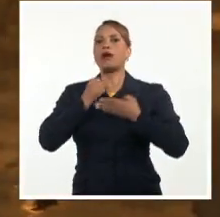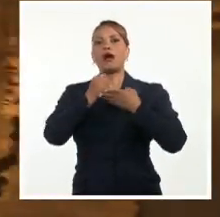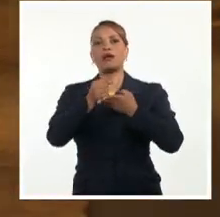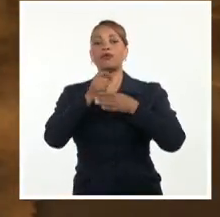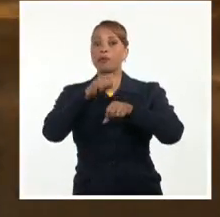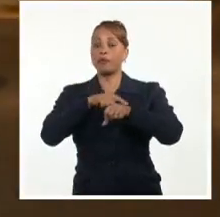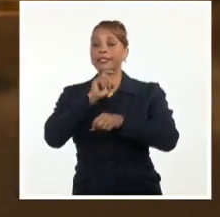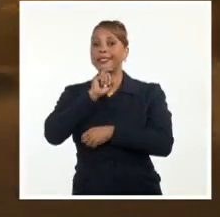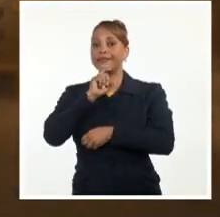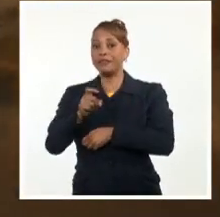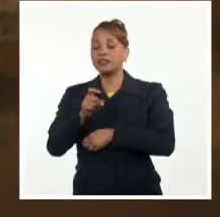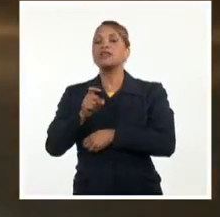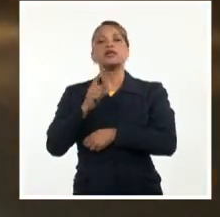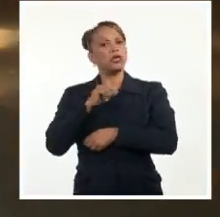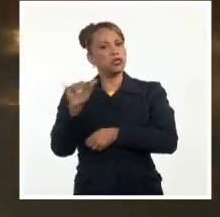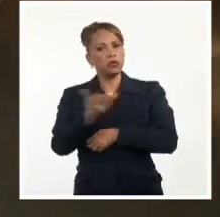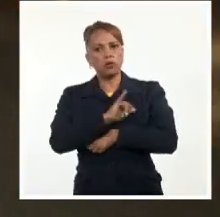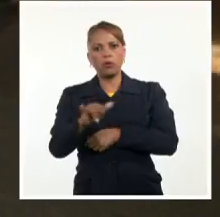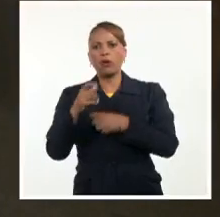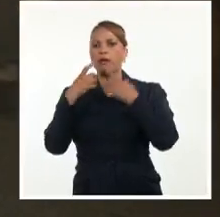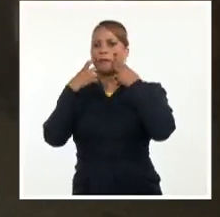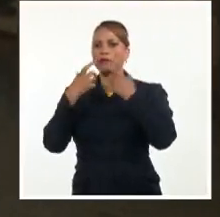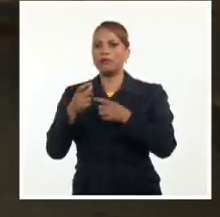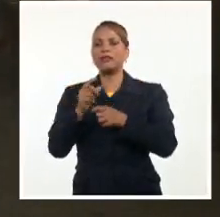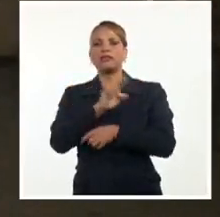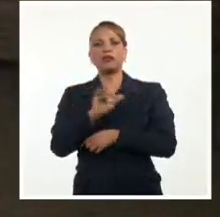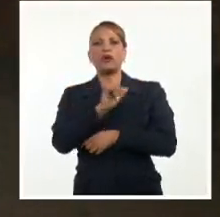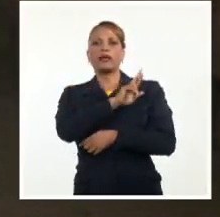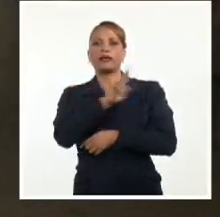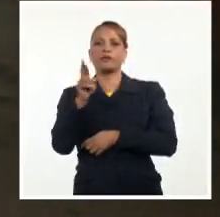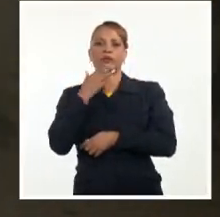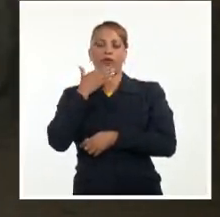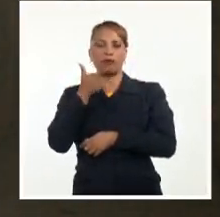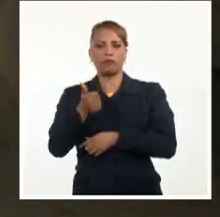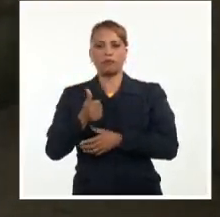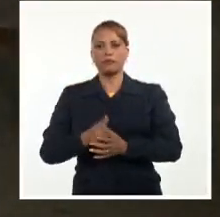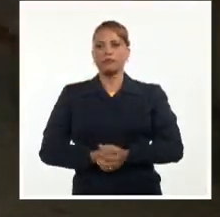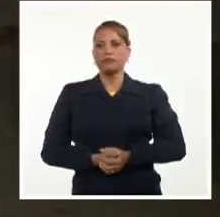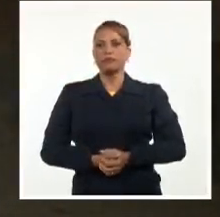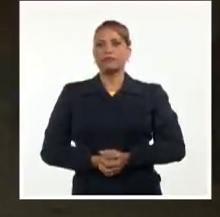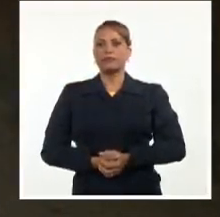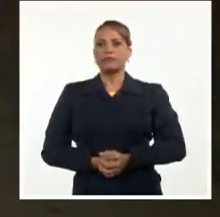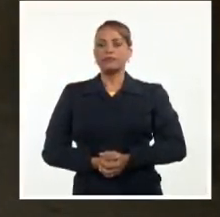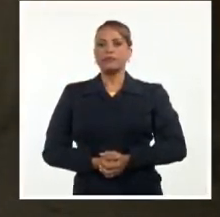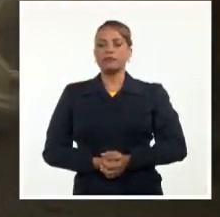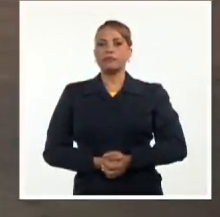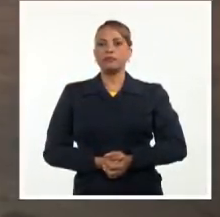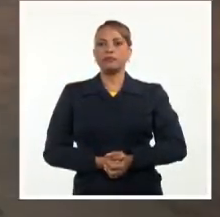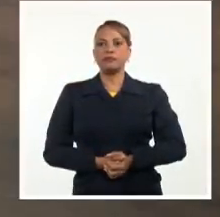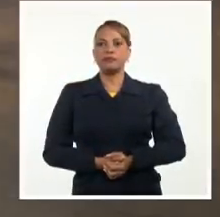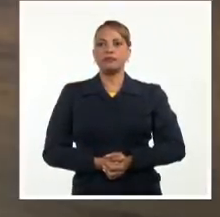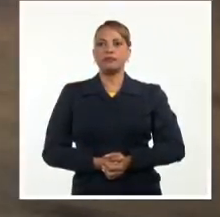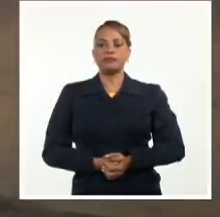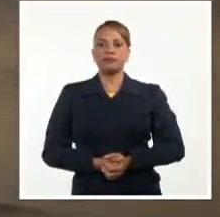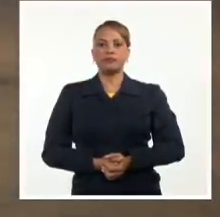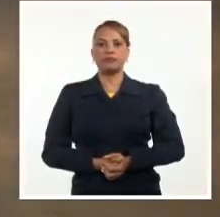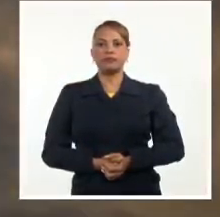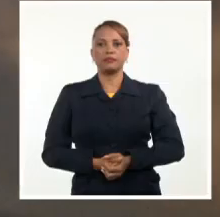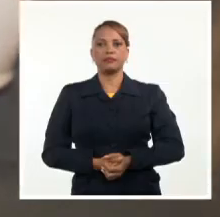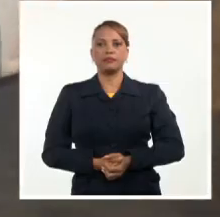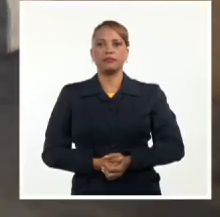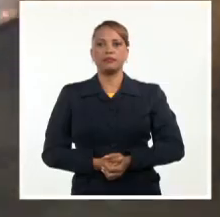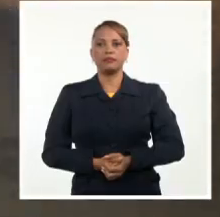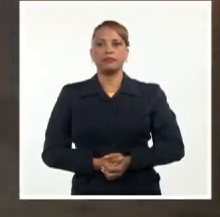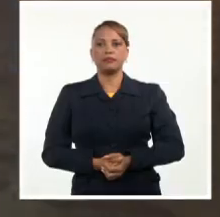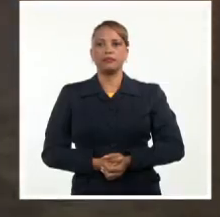difíciles es también hacer revolución desde ese o de abril a damián ventanas sus hernández sistema informativo